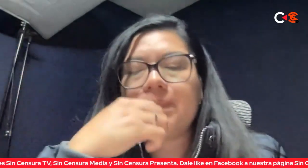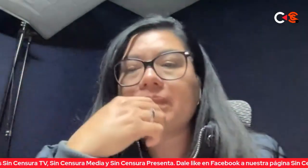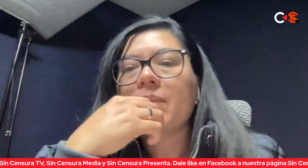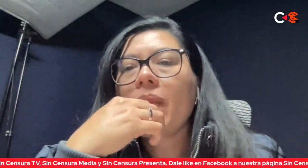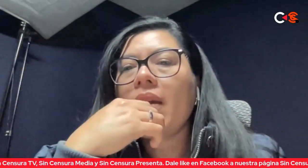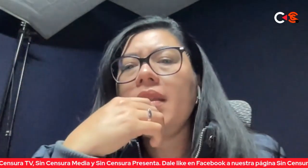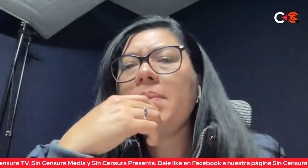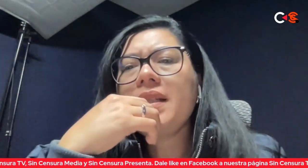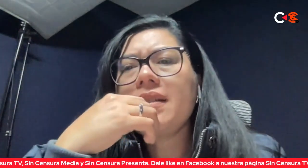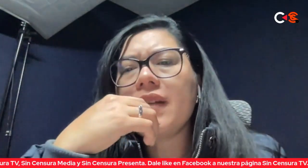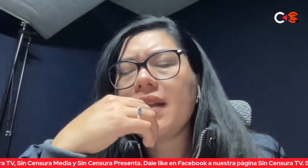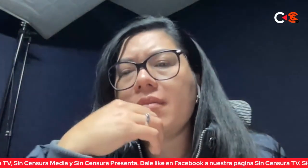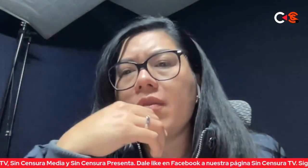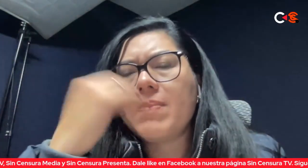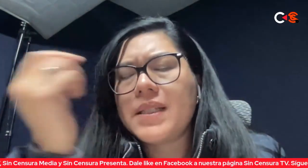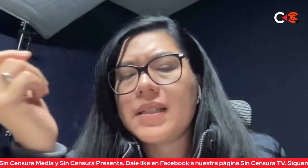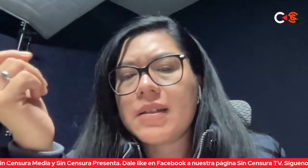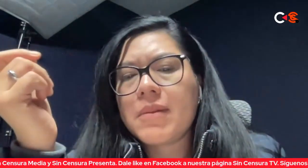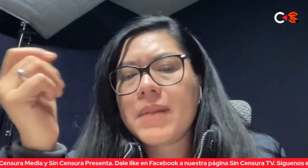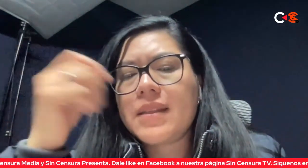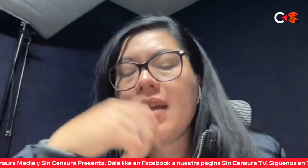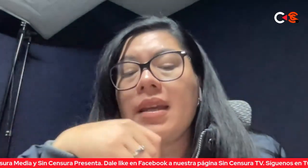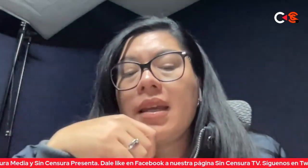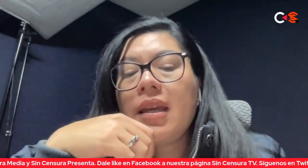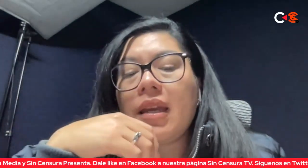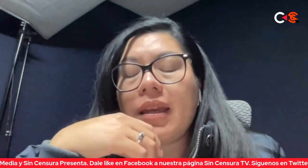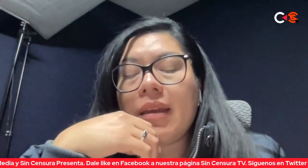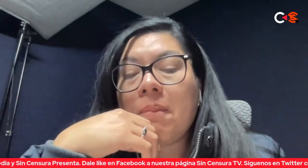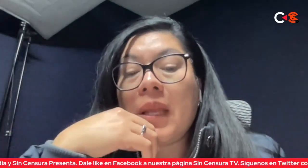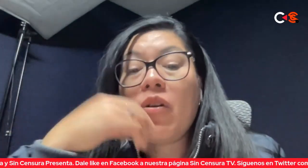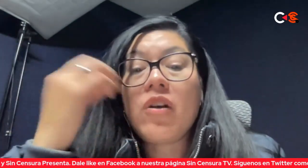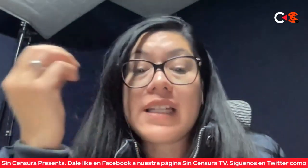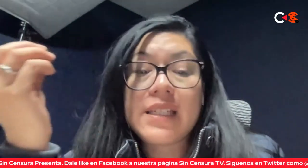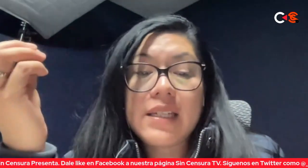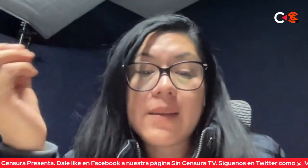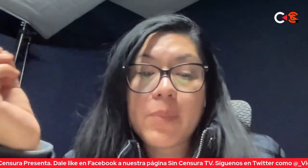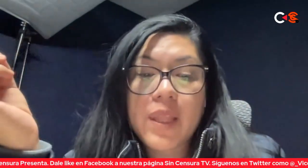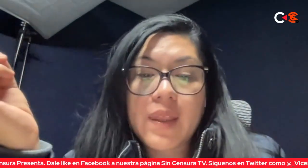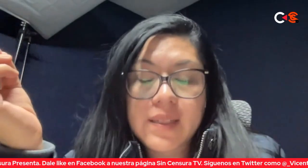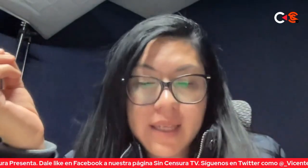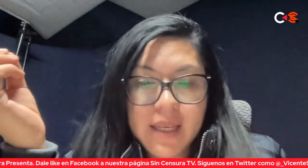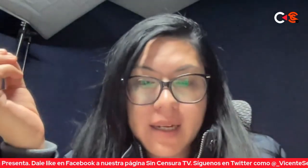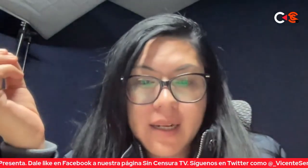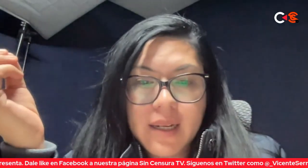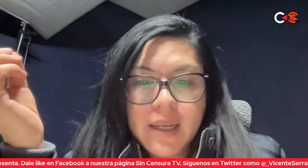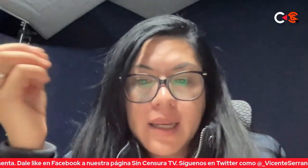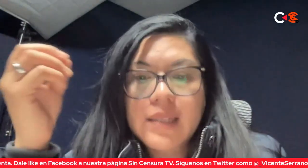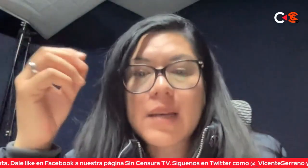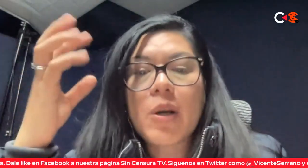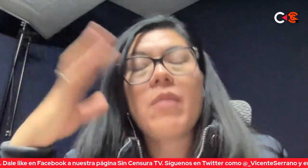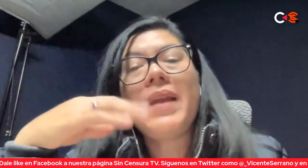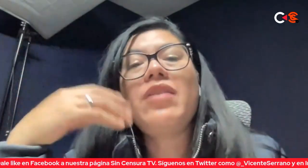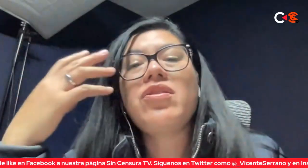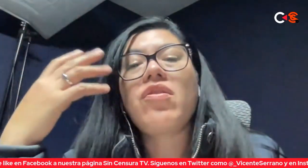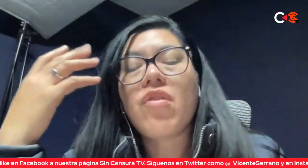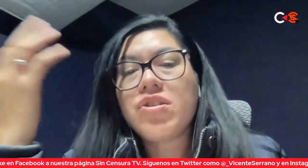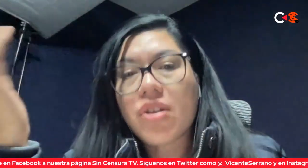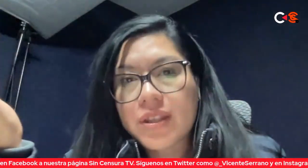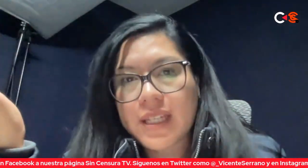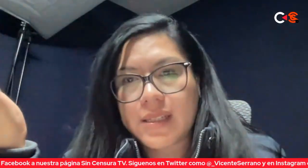no? Pero para nosotros sí queda claro, una urna embarazada, pues no es otra cosa que una urna que está